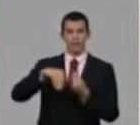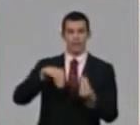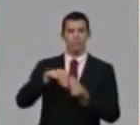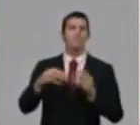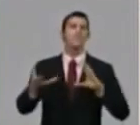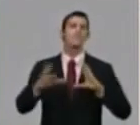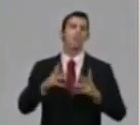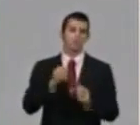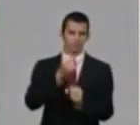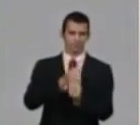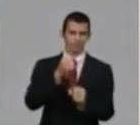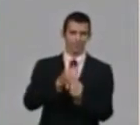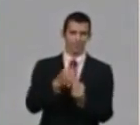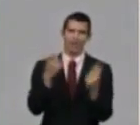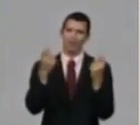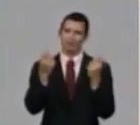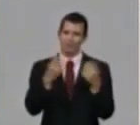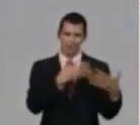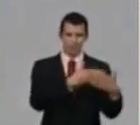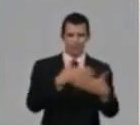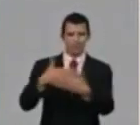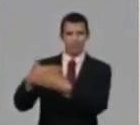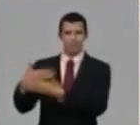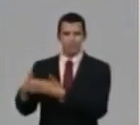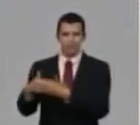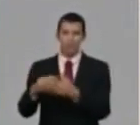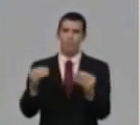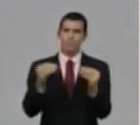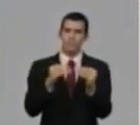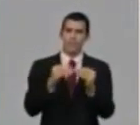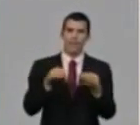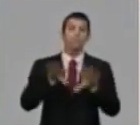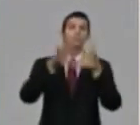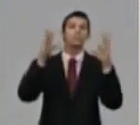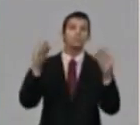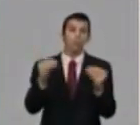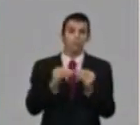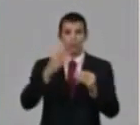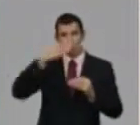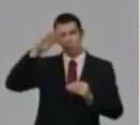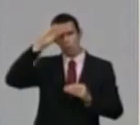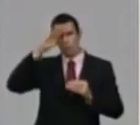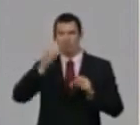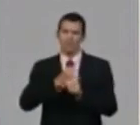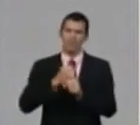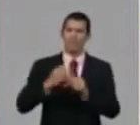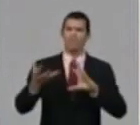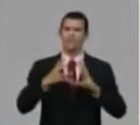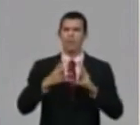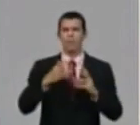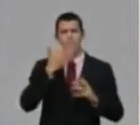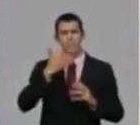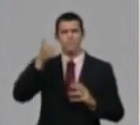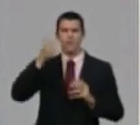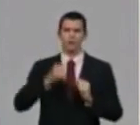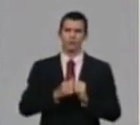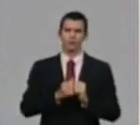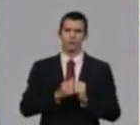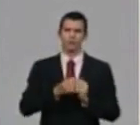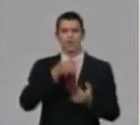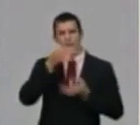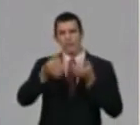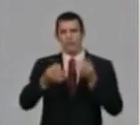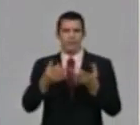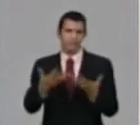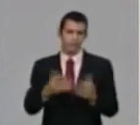en las propias relaciones financieras de las empresas con el presupuesto del Estado. Nosotros queremos reconocer que el presupuesto es una garantía para poder